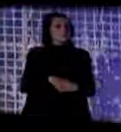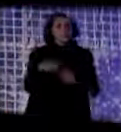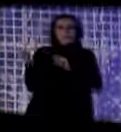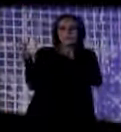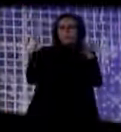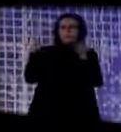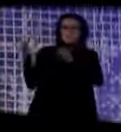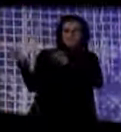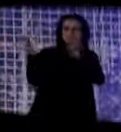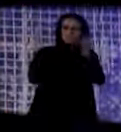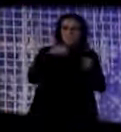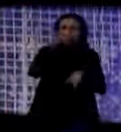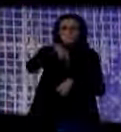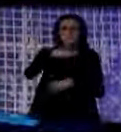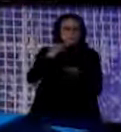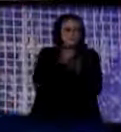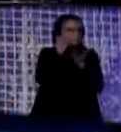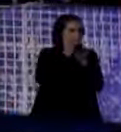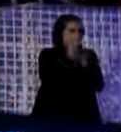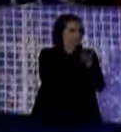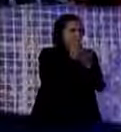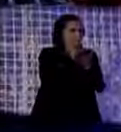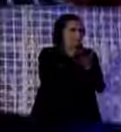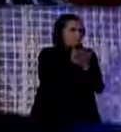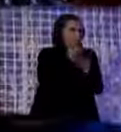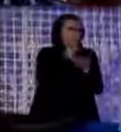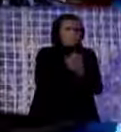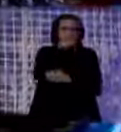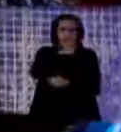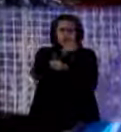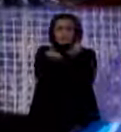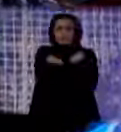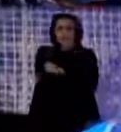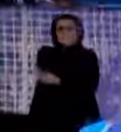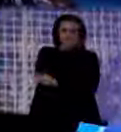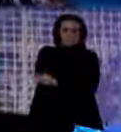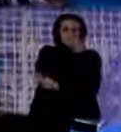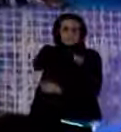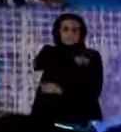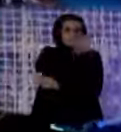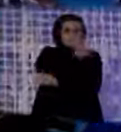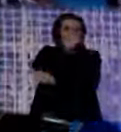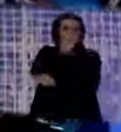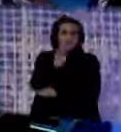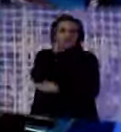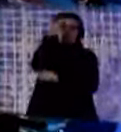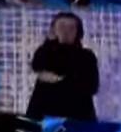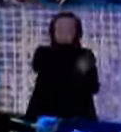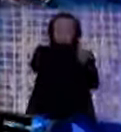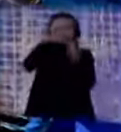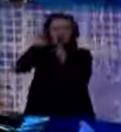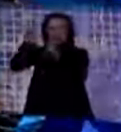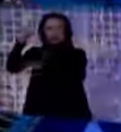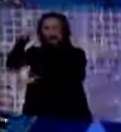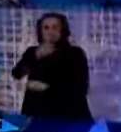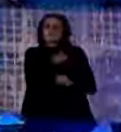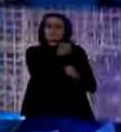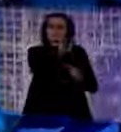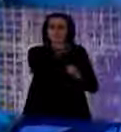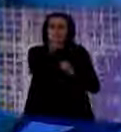fatal ución donde más paro hay de toda la nación son varios temas los que hoy le contamos